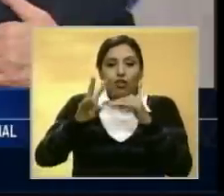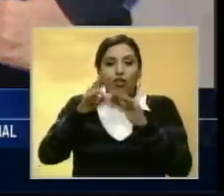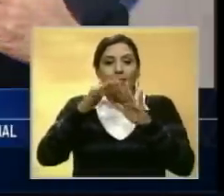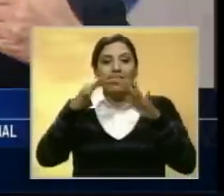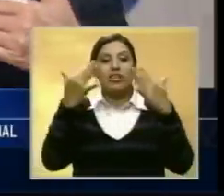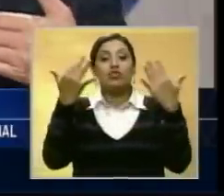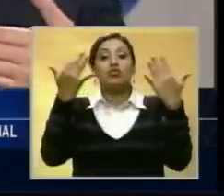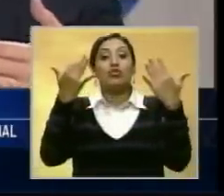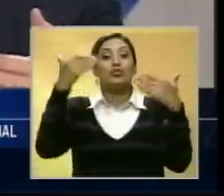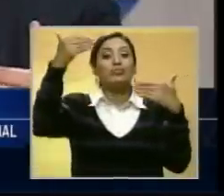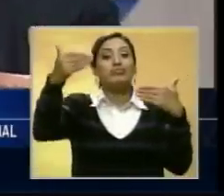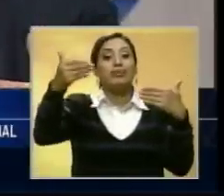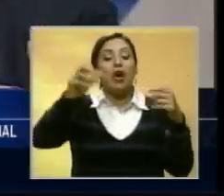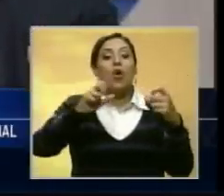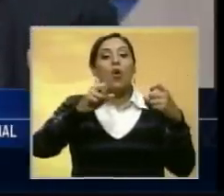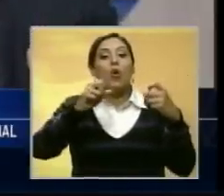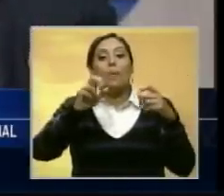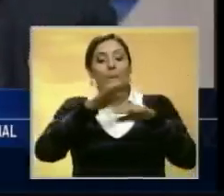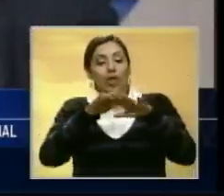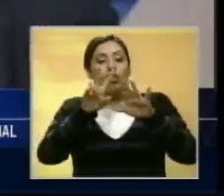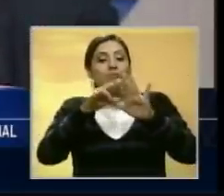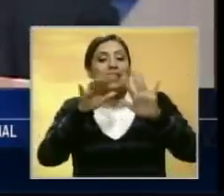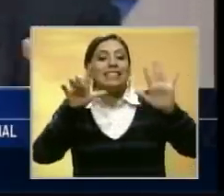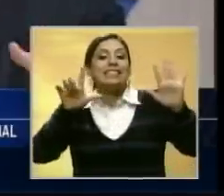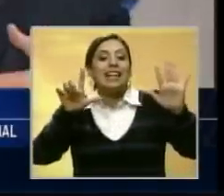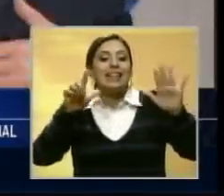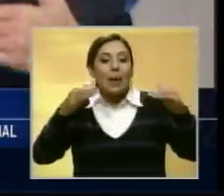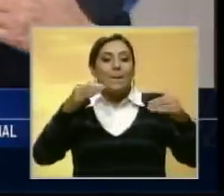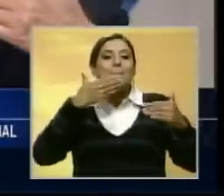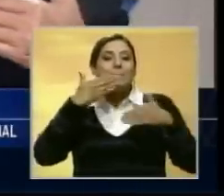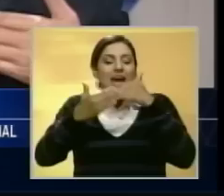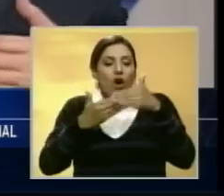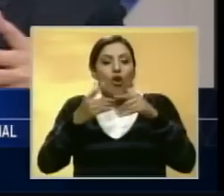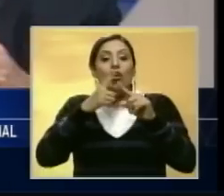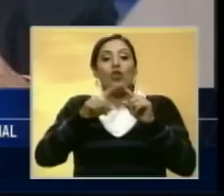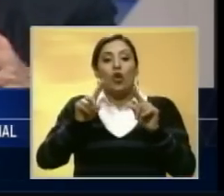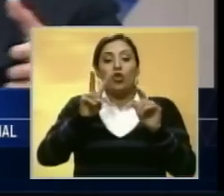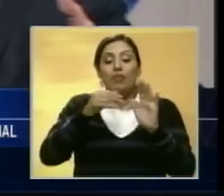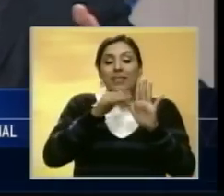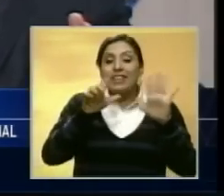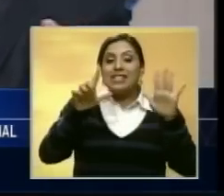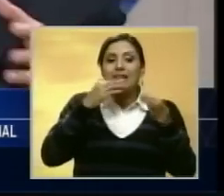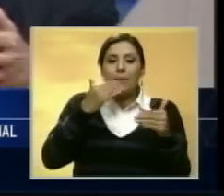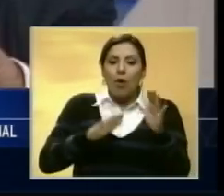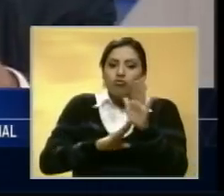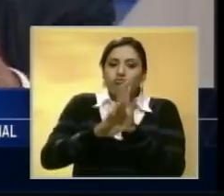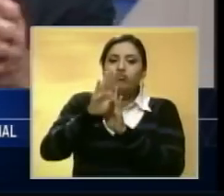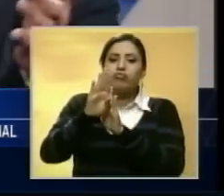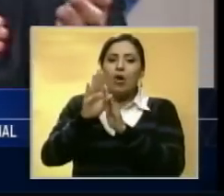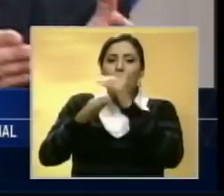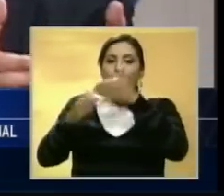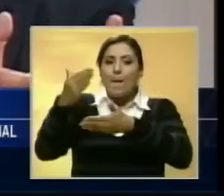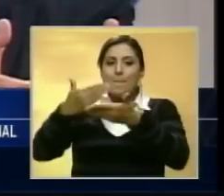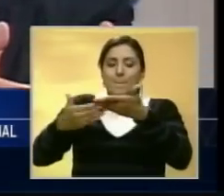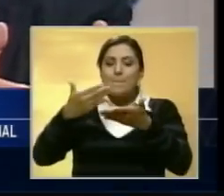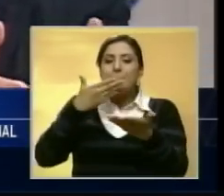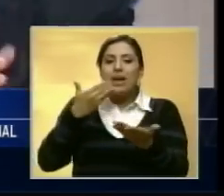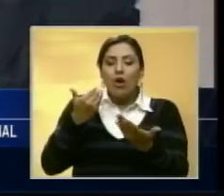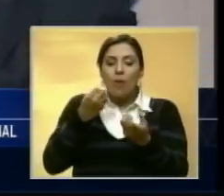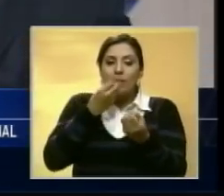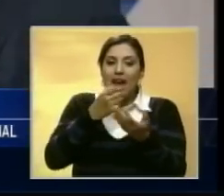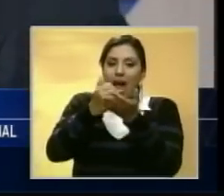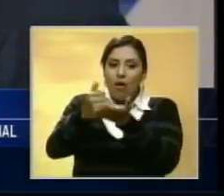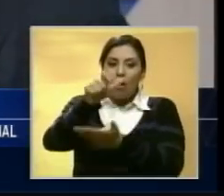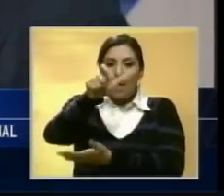2018 2017 con menores tensiones y en un año 2017 con mayor crecimiento y mejores condiciones para darle